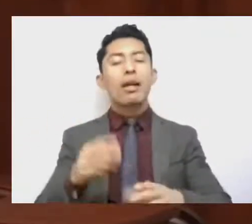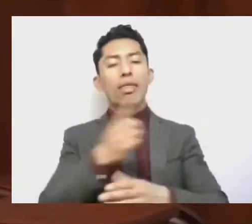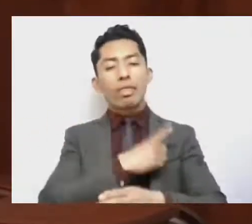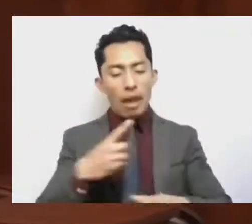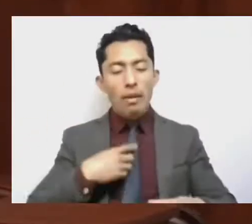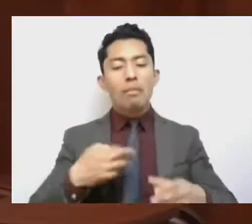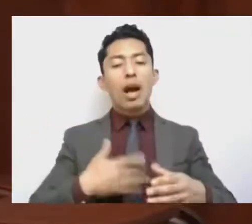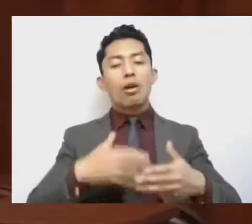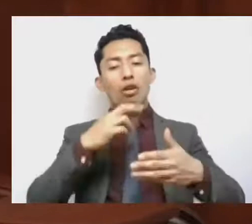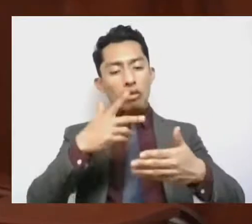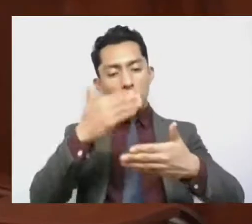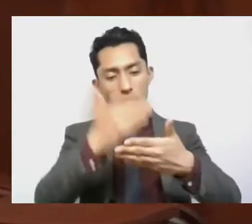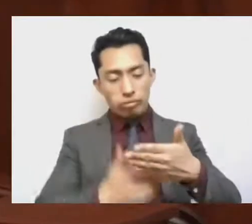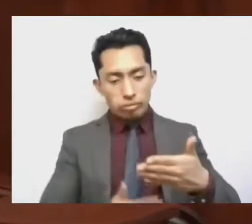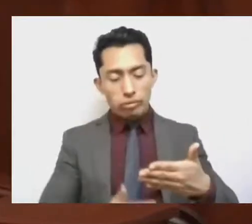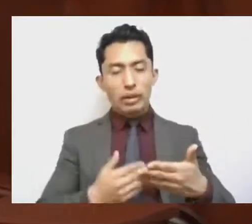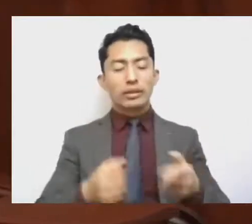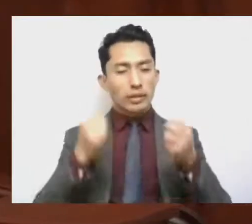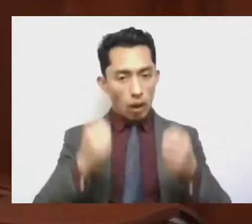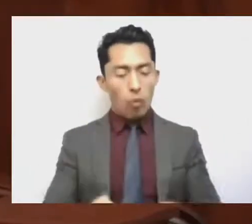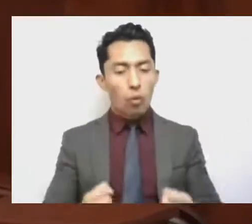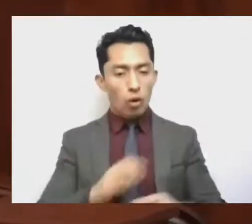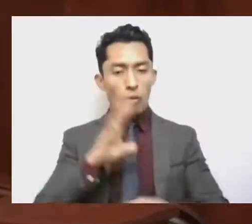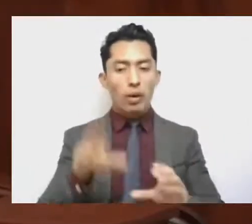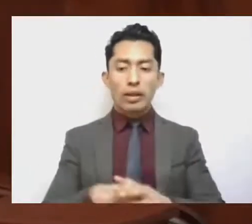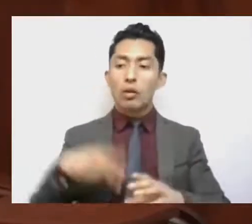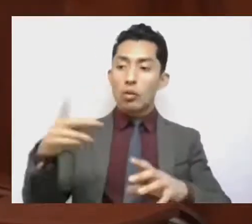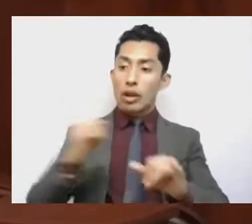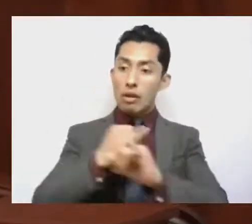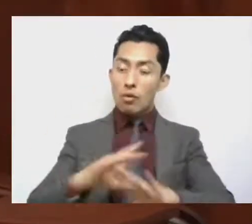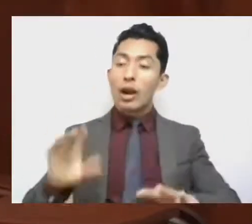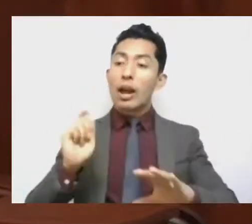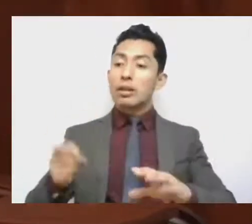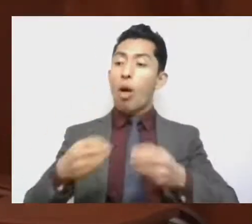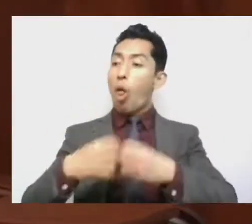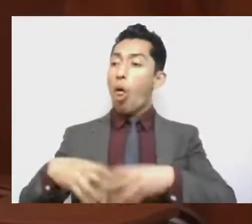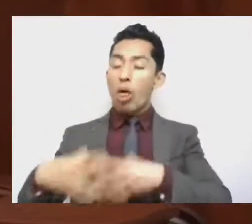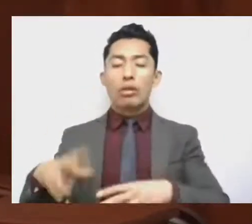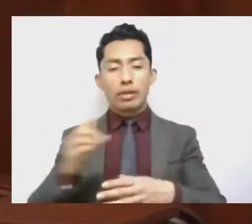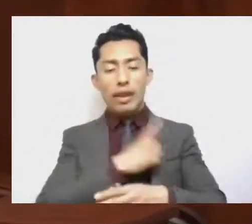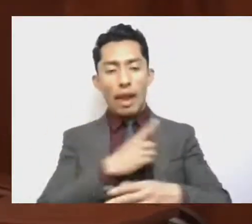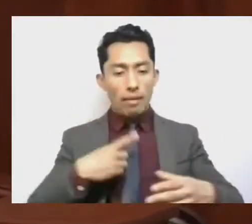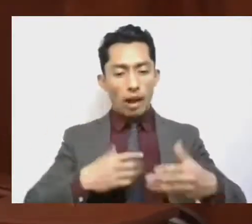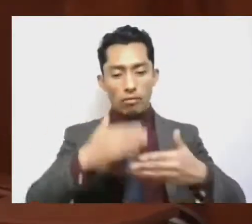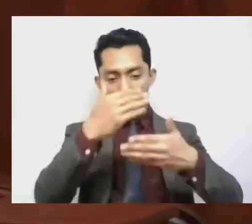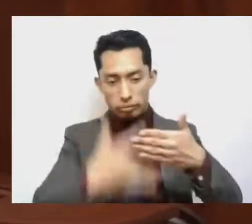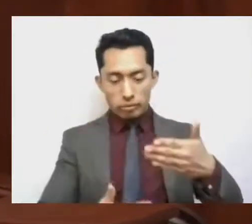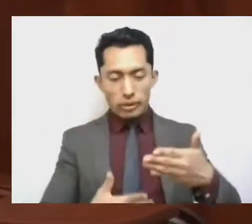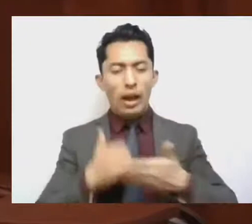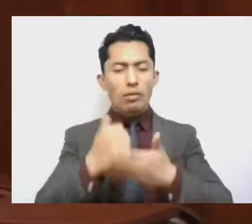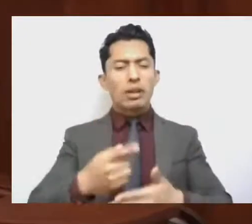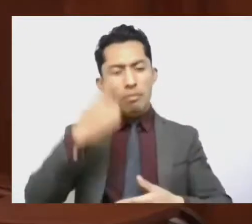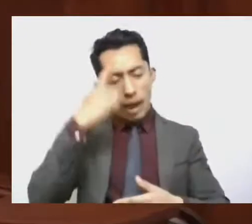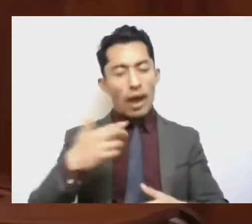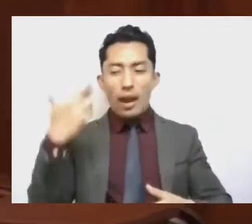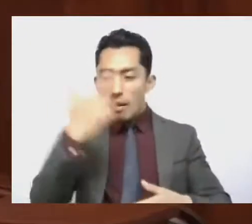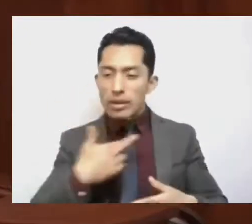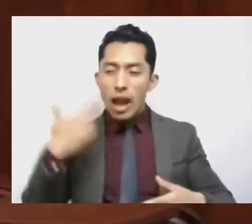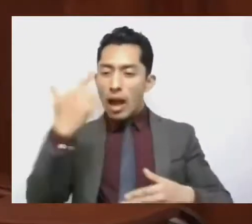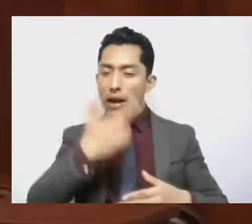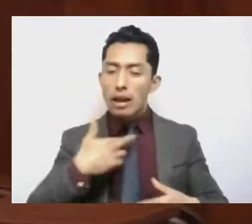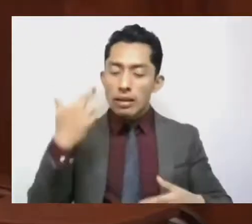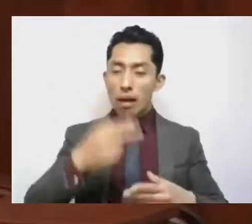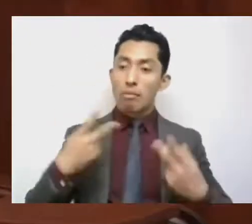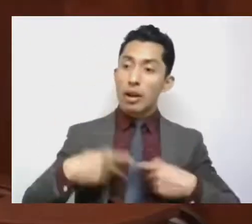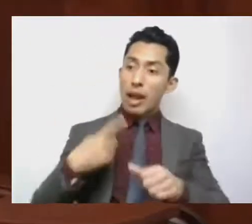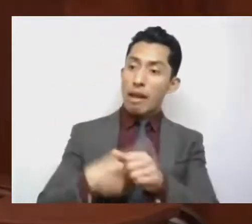transferencia segura y expedita de la información entre la red, que permita el monitoreo integral del paciente